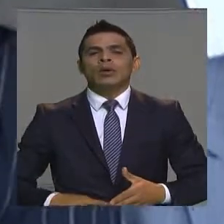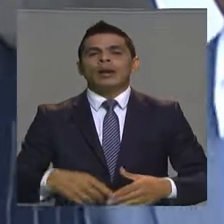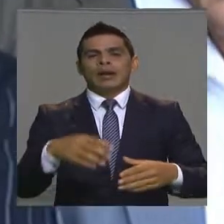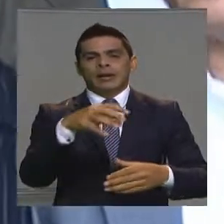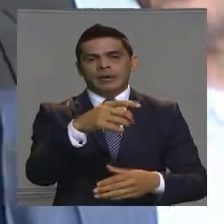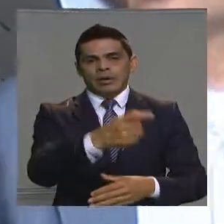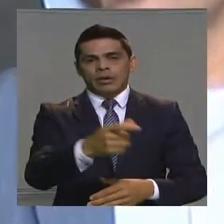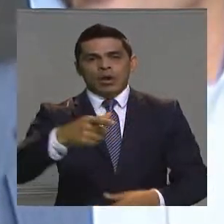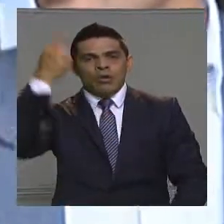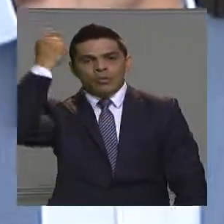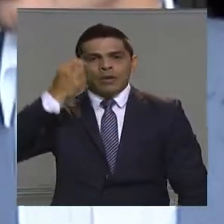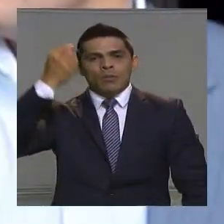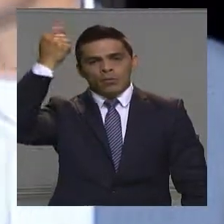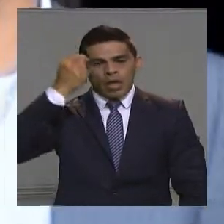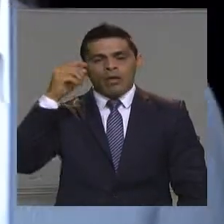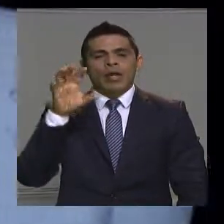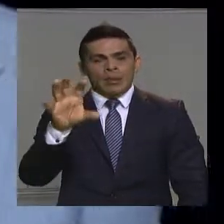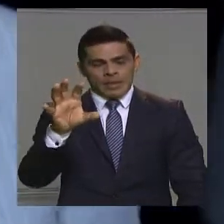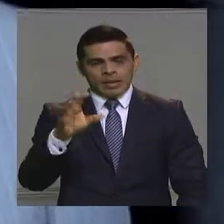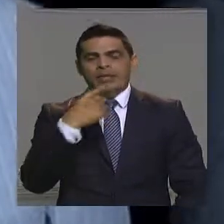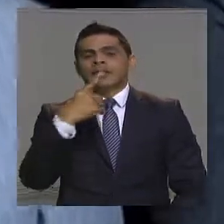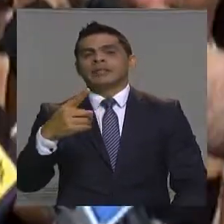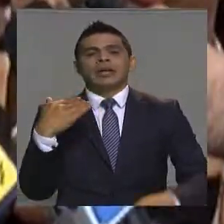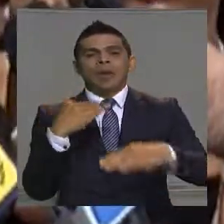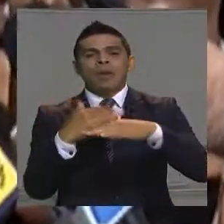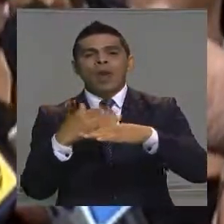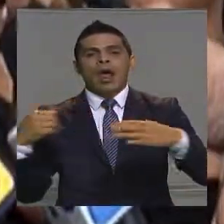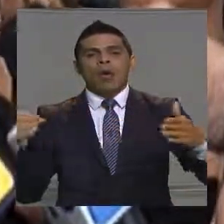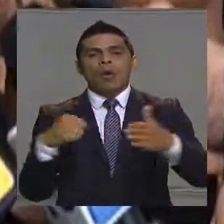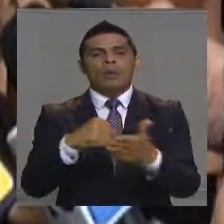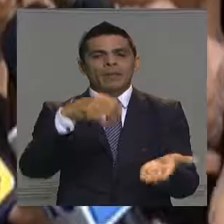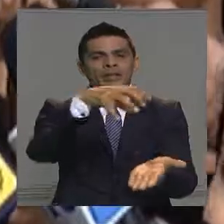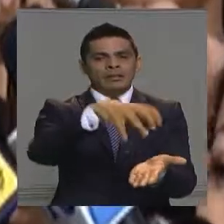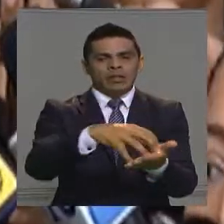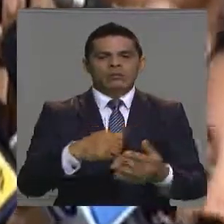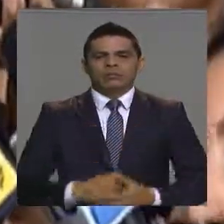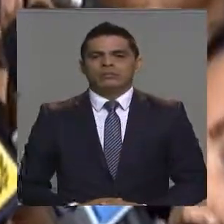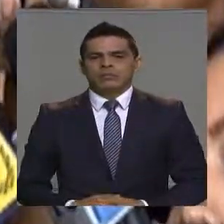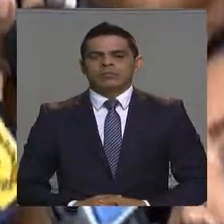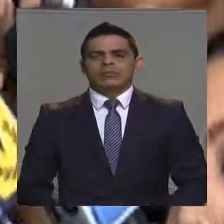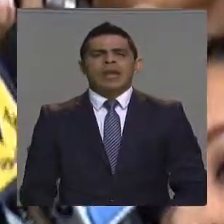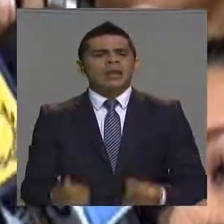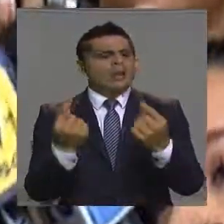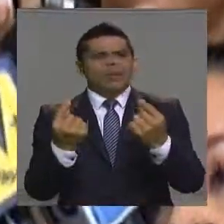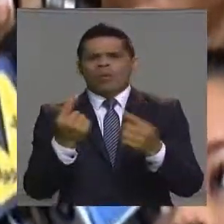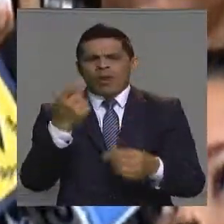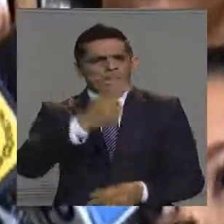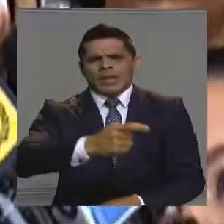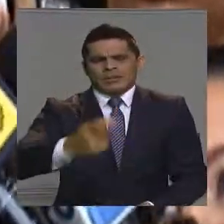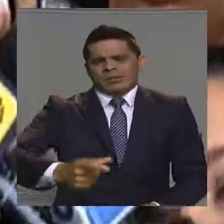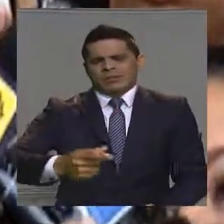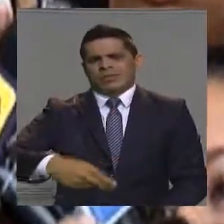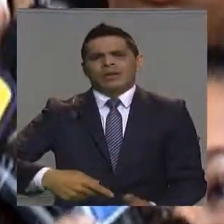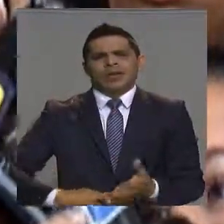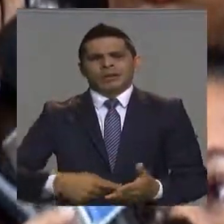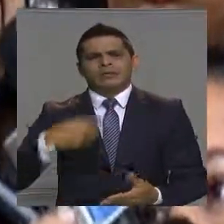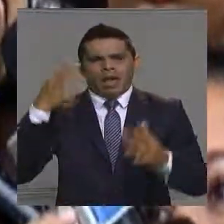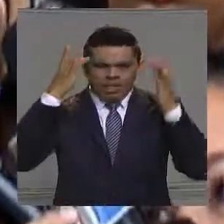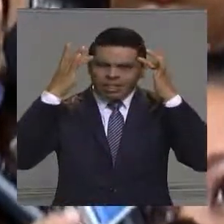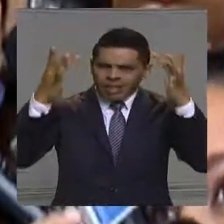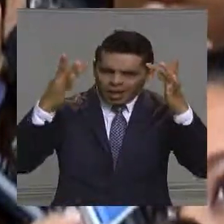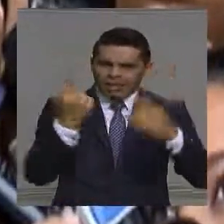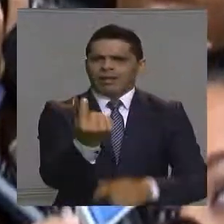partido gobierno la califica como un golpe de Estado. Ninguna persona con dos grados de frente puede